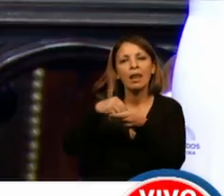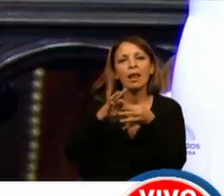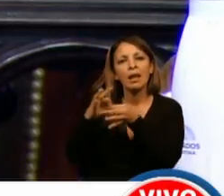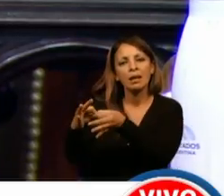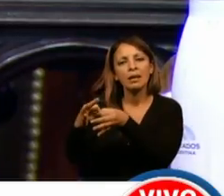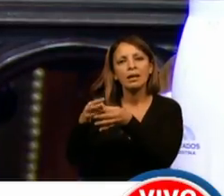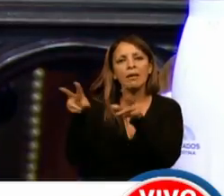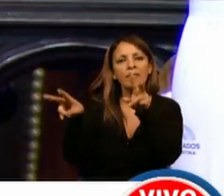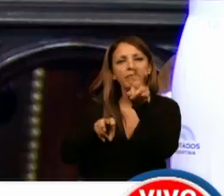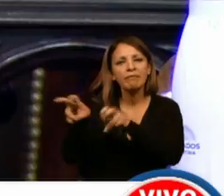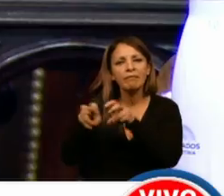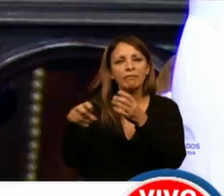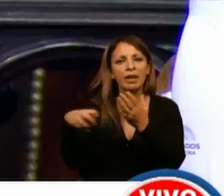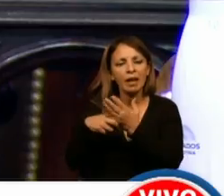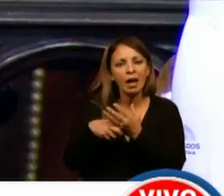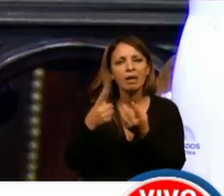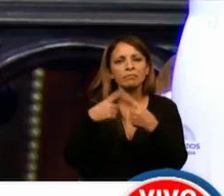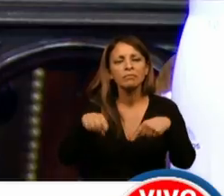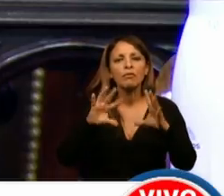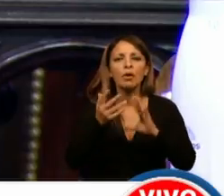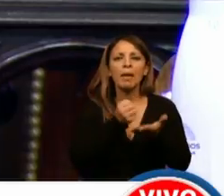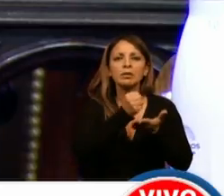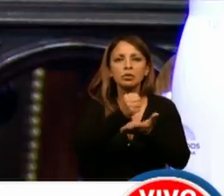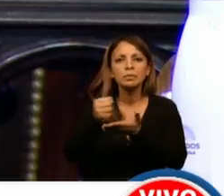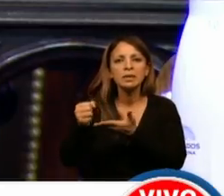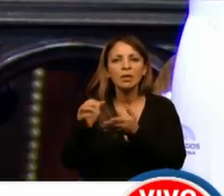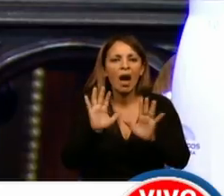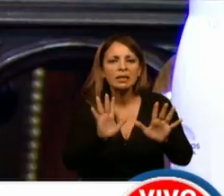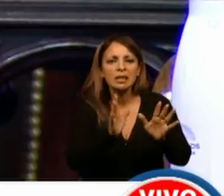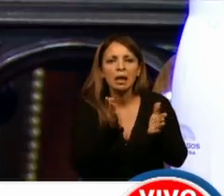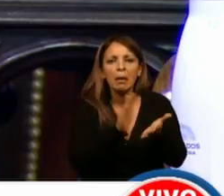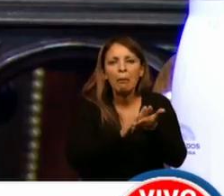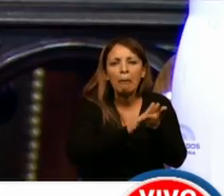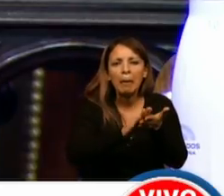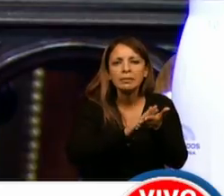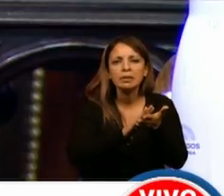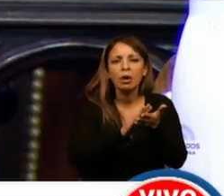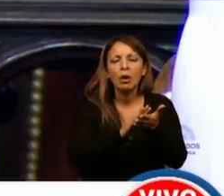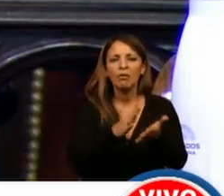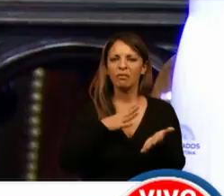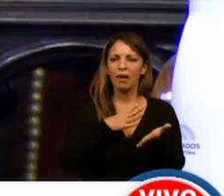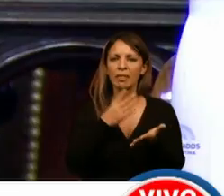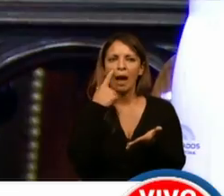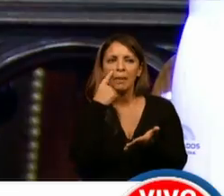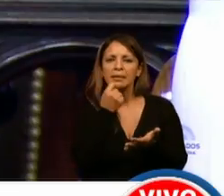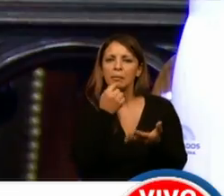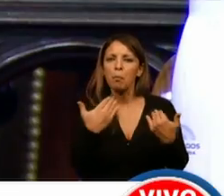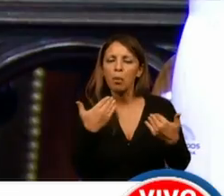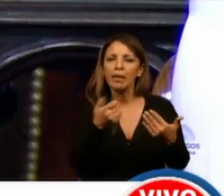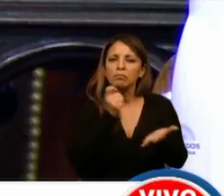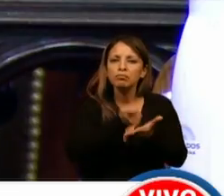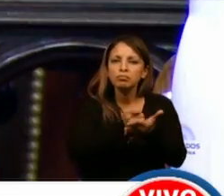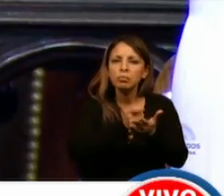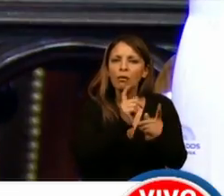este proceso de políticas de subsidios planas sin diferenciación con capacidad de pago generan